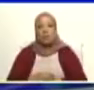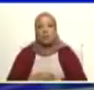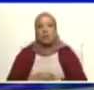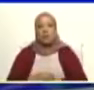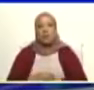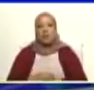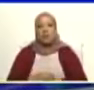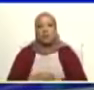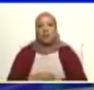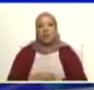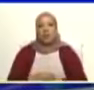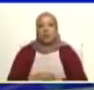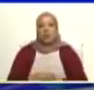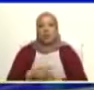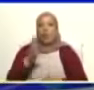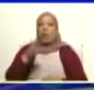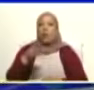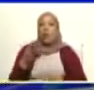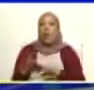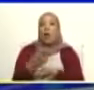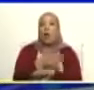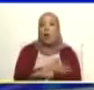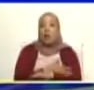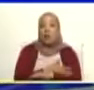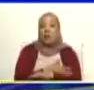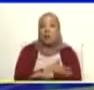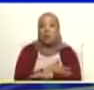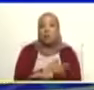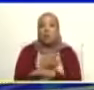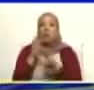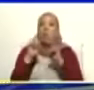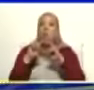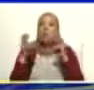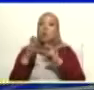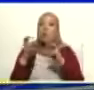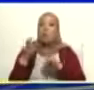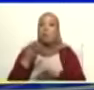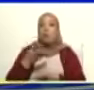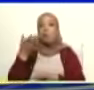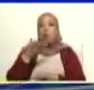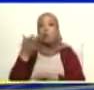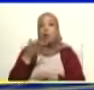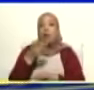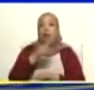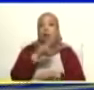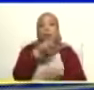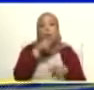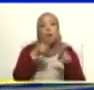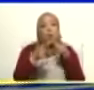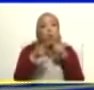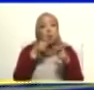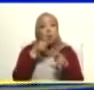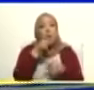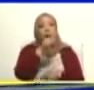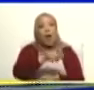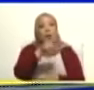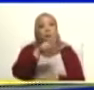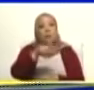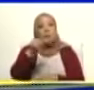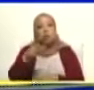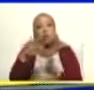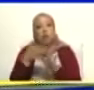Nunca antes se había consultado un tema de tanta importancia para que sea solo el